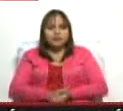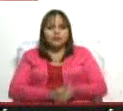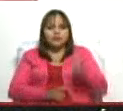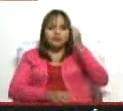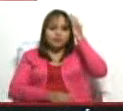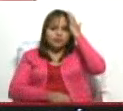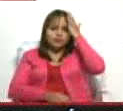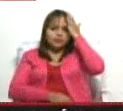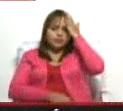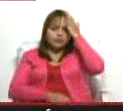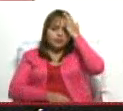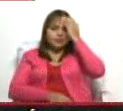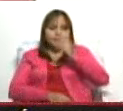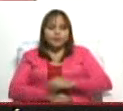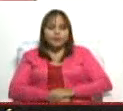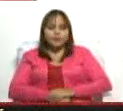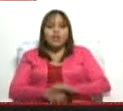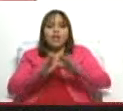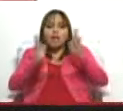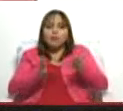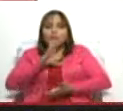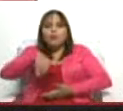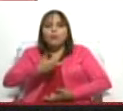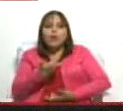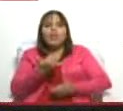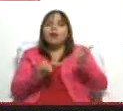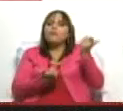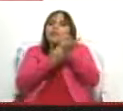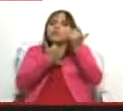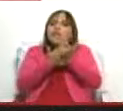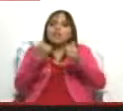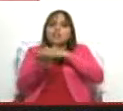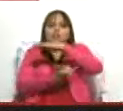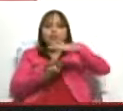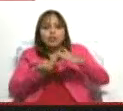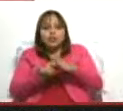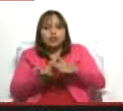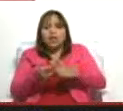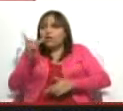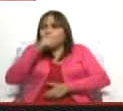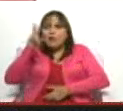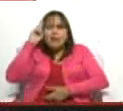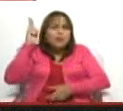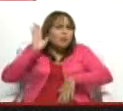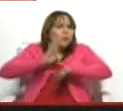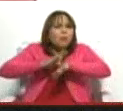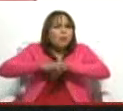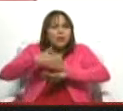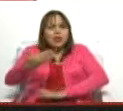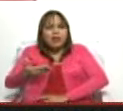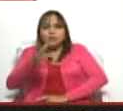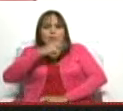Y que el mundo pueda creer en esos organismos. Esos organismos no tienen razón de ser.